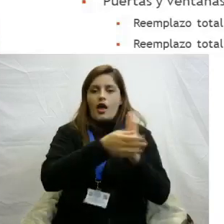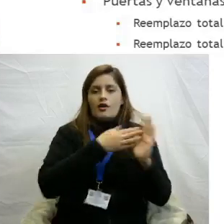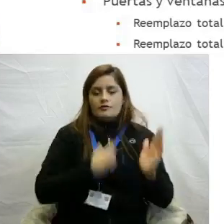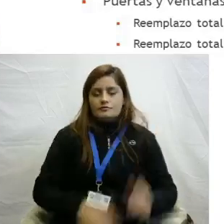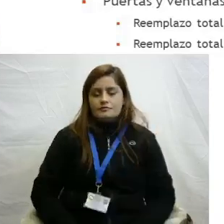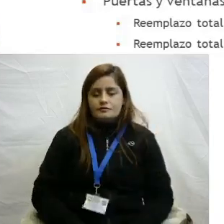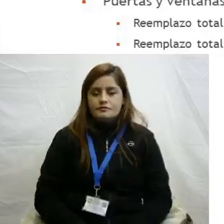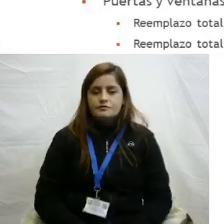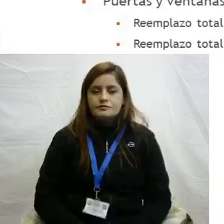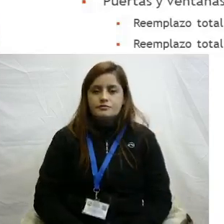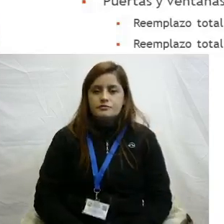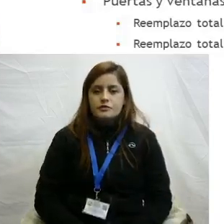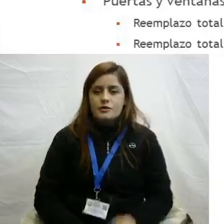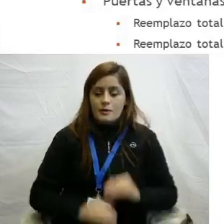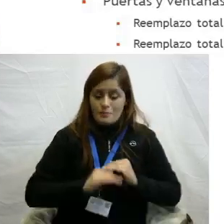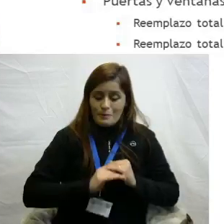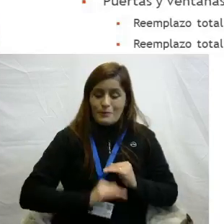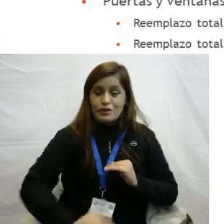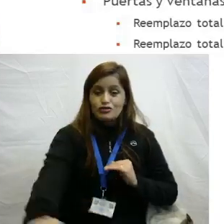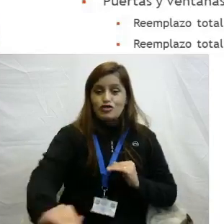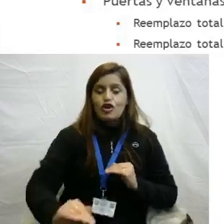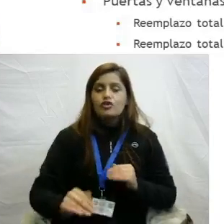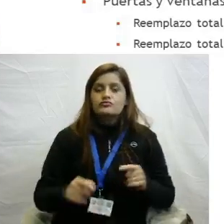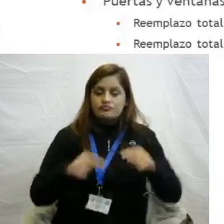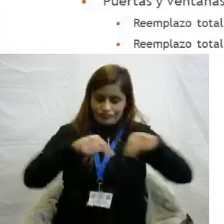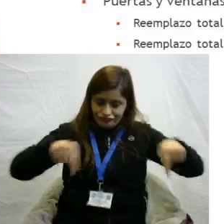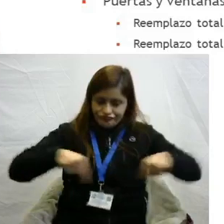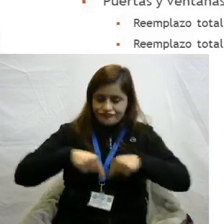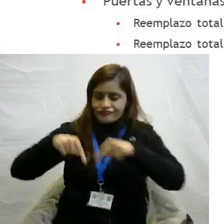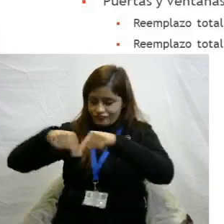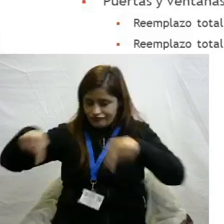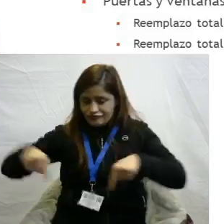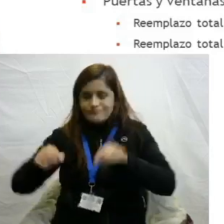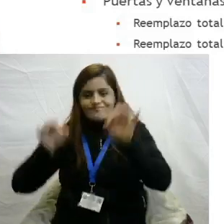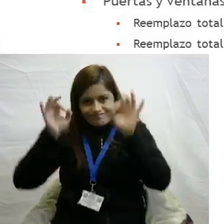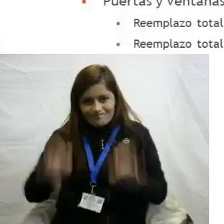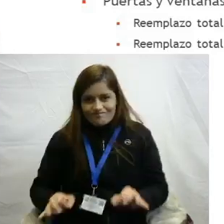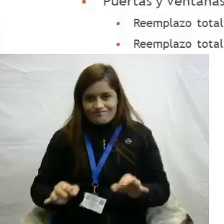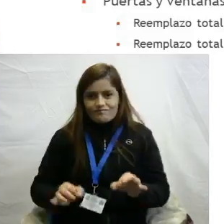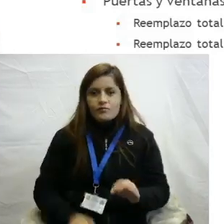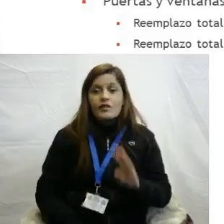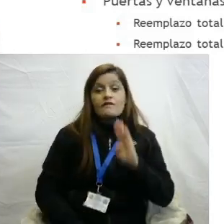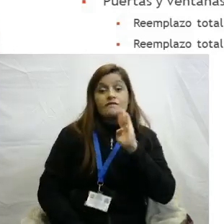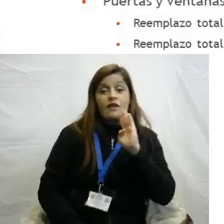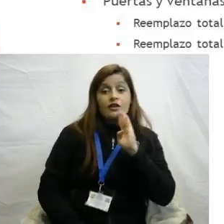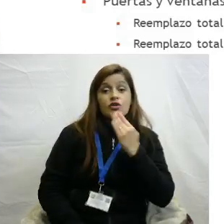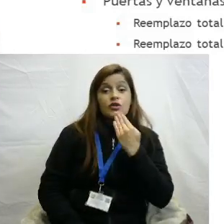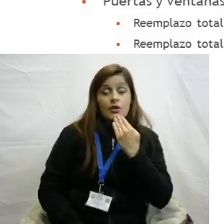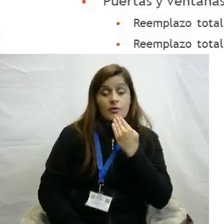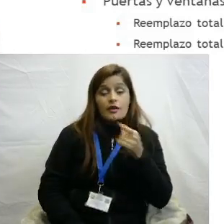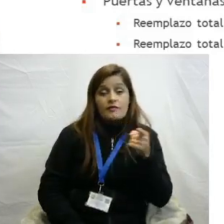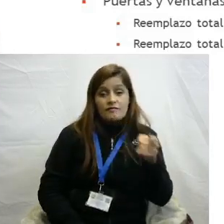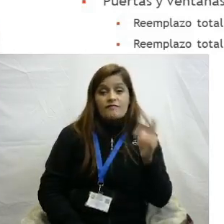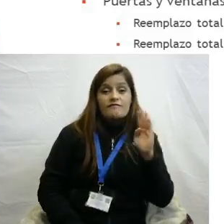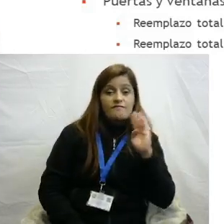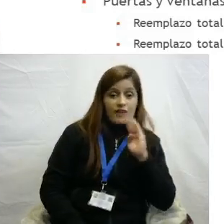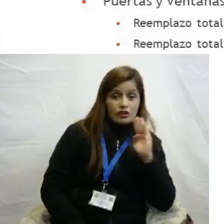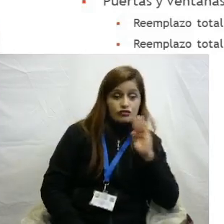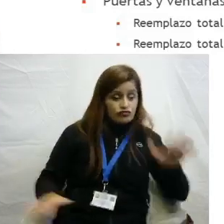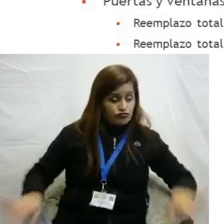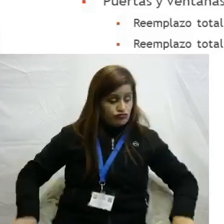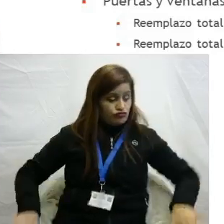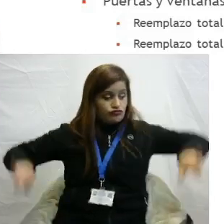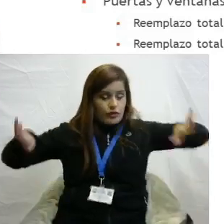de pisos, la instalación de piso cerámico completo, en nivel de baño, instalación de cerámica, pisos y